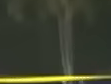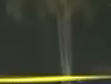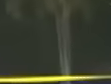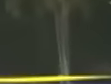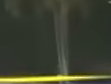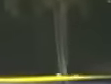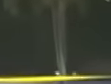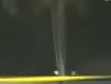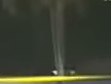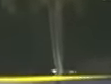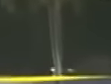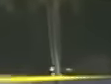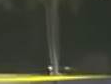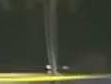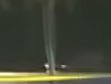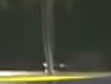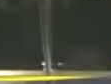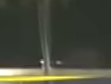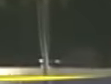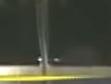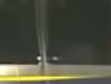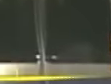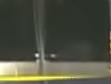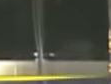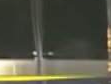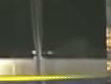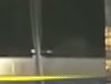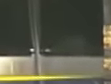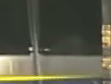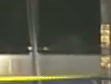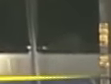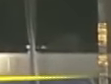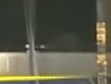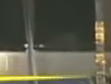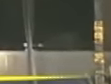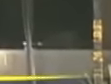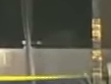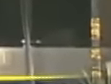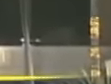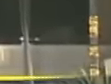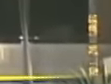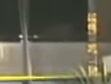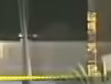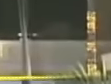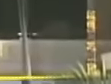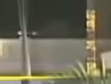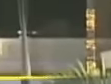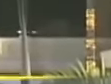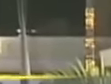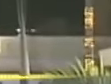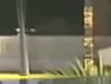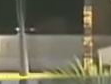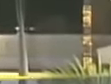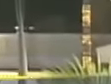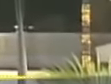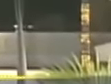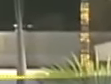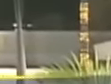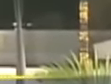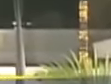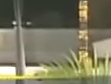el jefe de Estado venezolano ha resaltado la legitimidad del poder legislativo electo para el